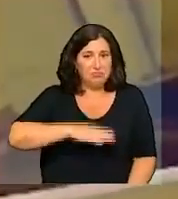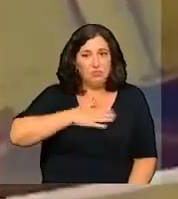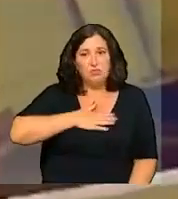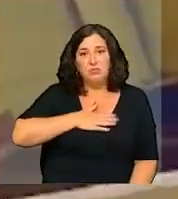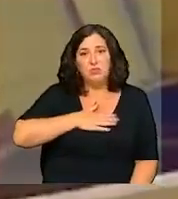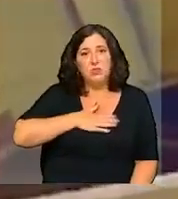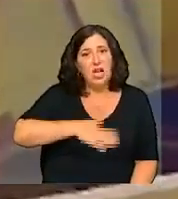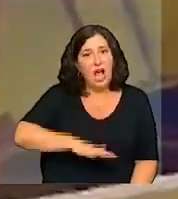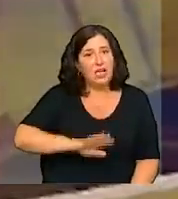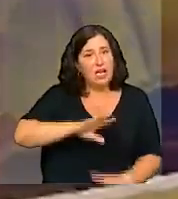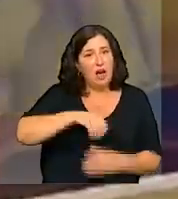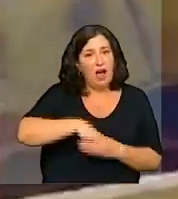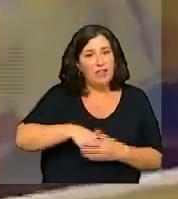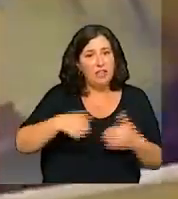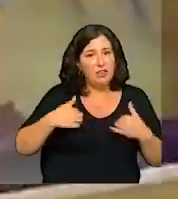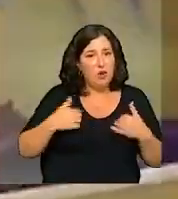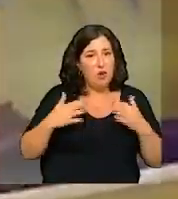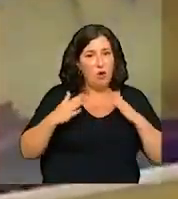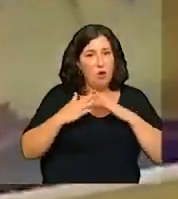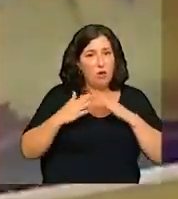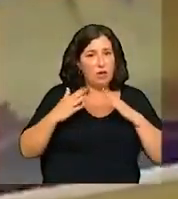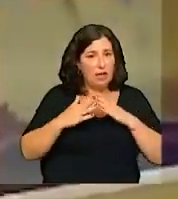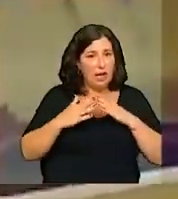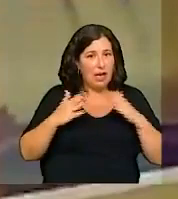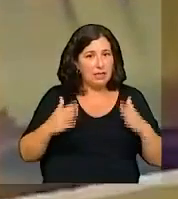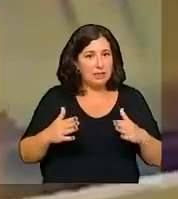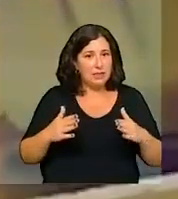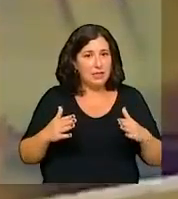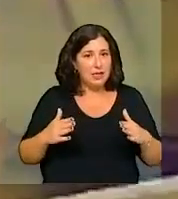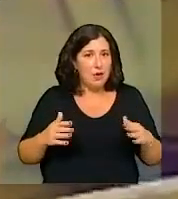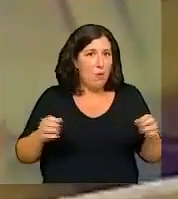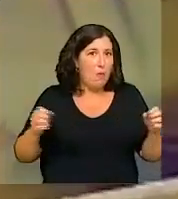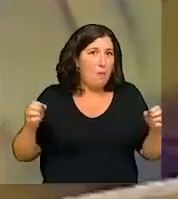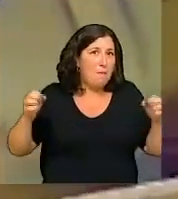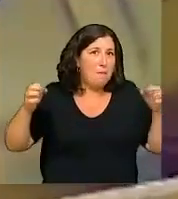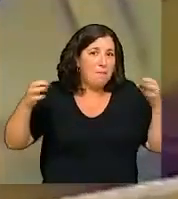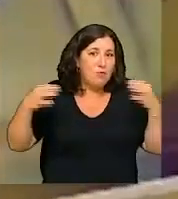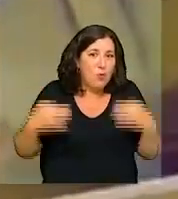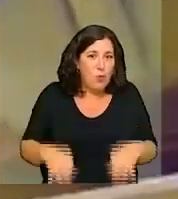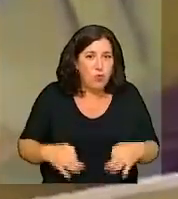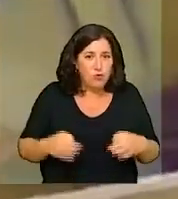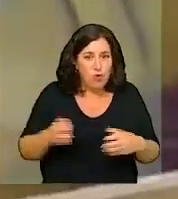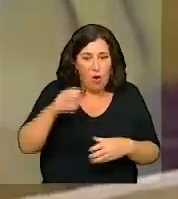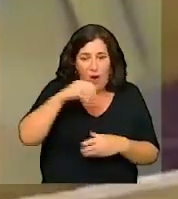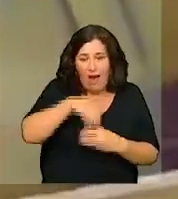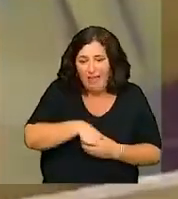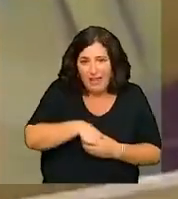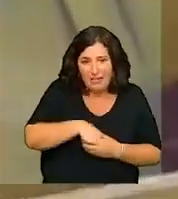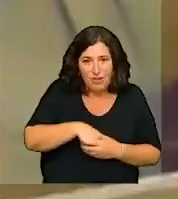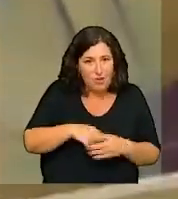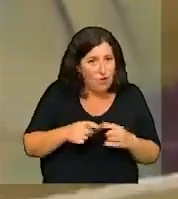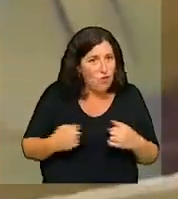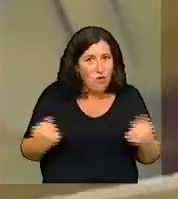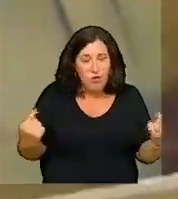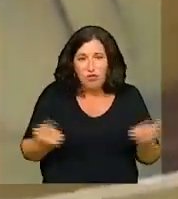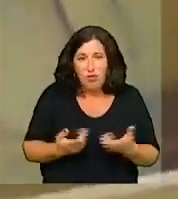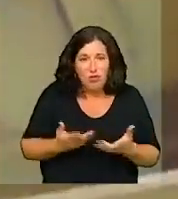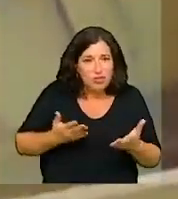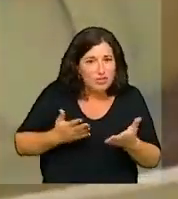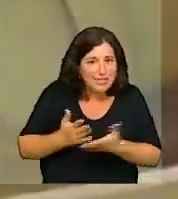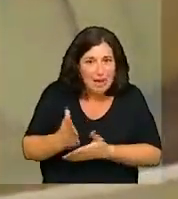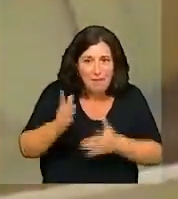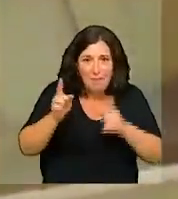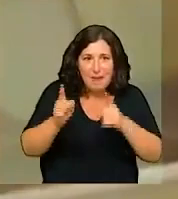adentro de nuestra casa, que fue un milagro que estuviéramos adentro de casa porque estamos siempre en el lugar donde se